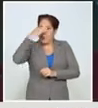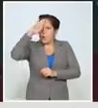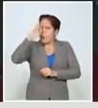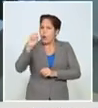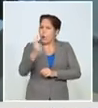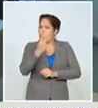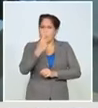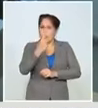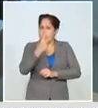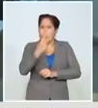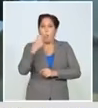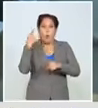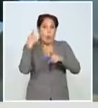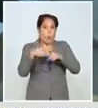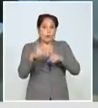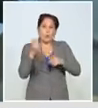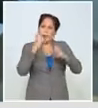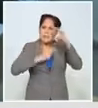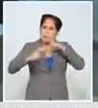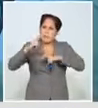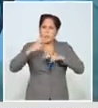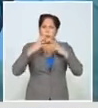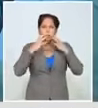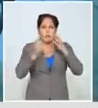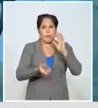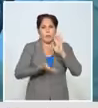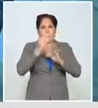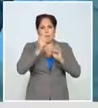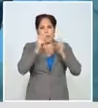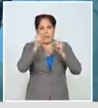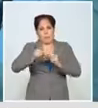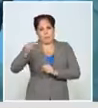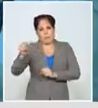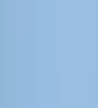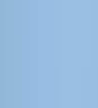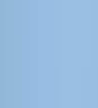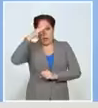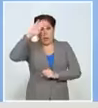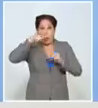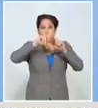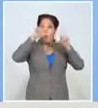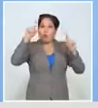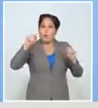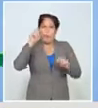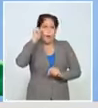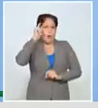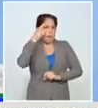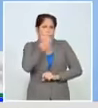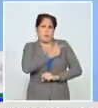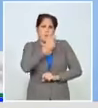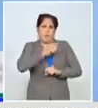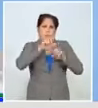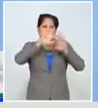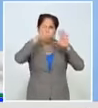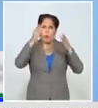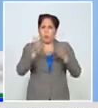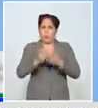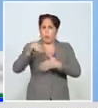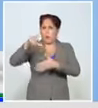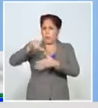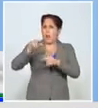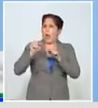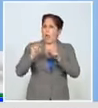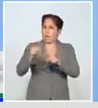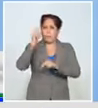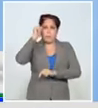de Martí, sino una investigación que salvará vidas. Y Cuba ha tenido siempre experiencia de vacuna en América Latina y en otras partes del mundo,